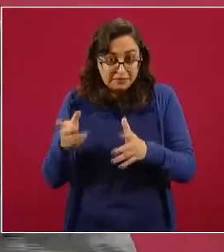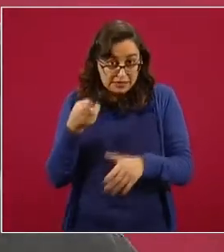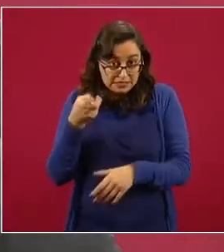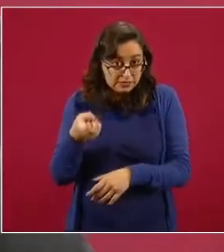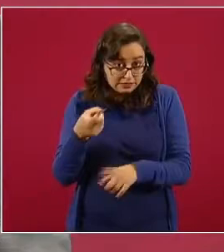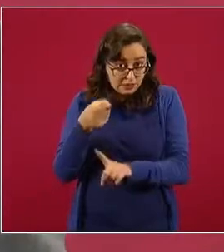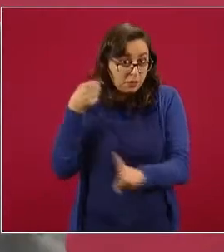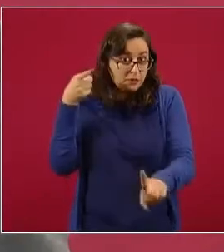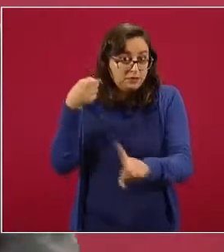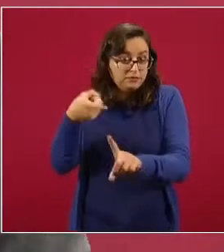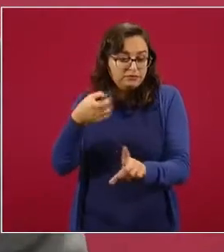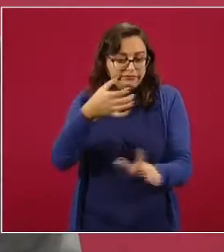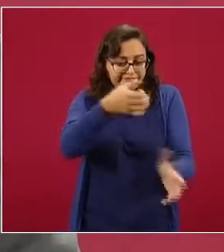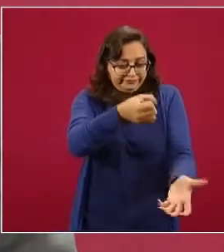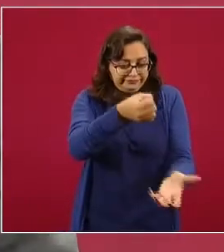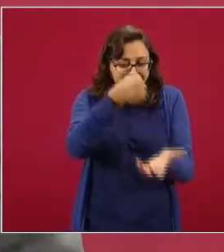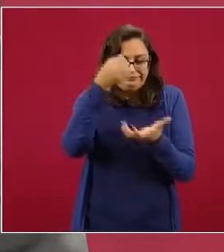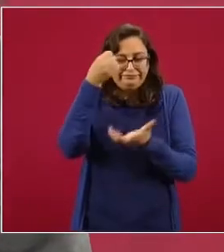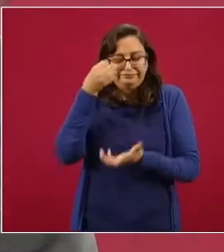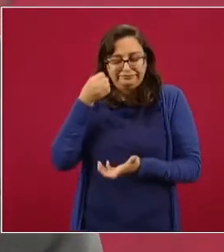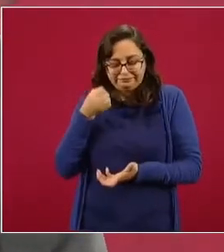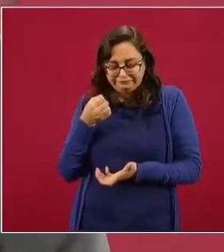se transfiera